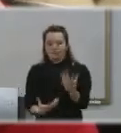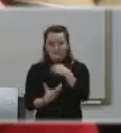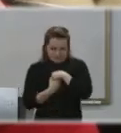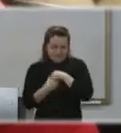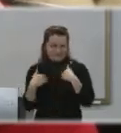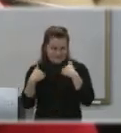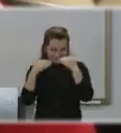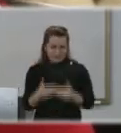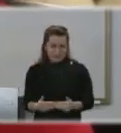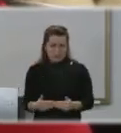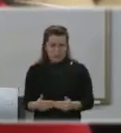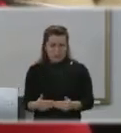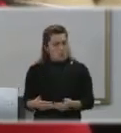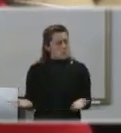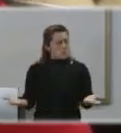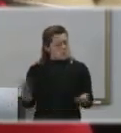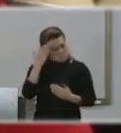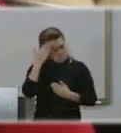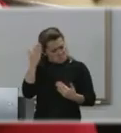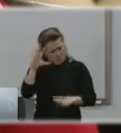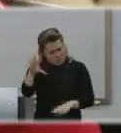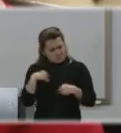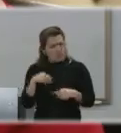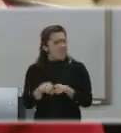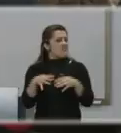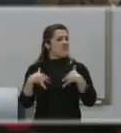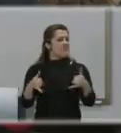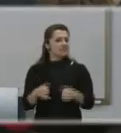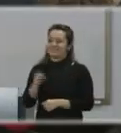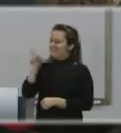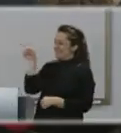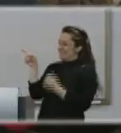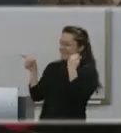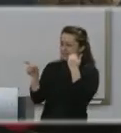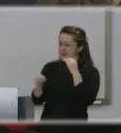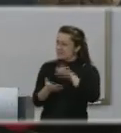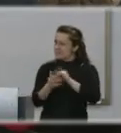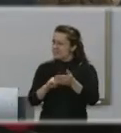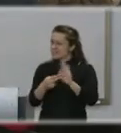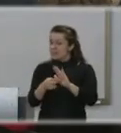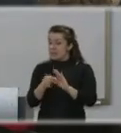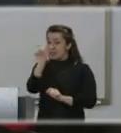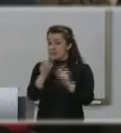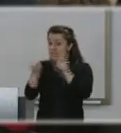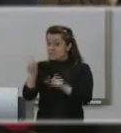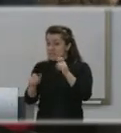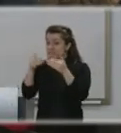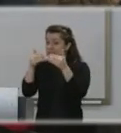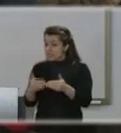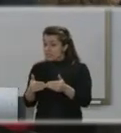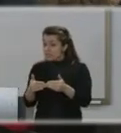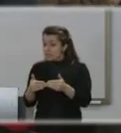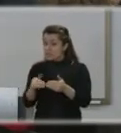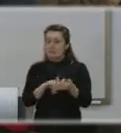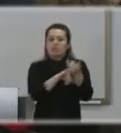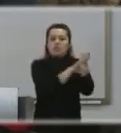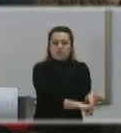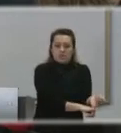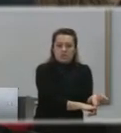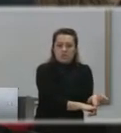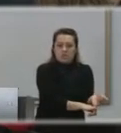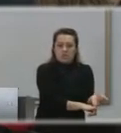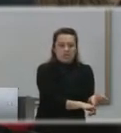es mucho más feliz. Entonces hay también como una idea de que todas las personas con discapacidad son dependientes de otra y